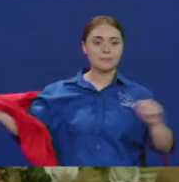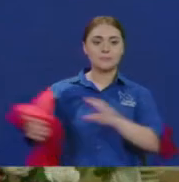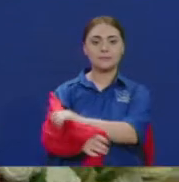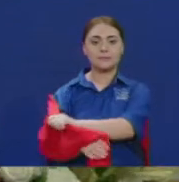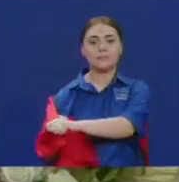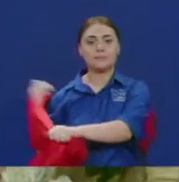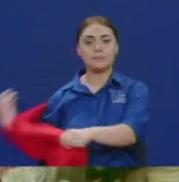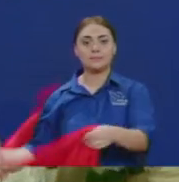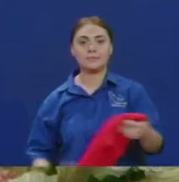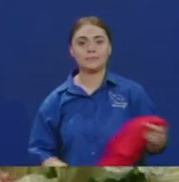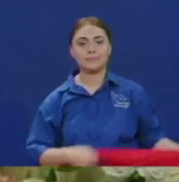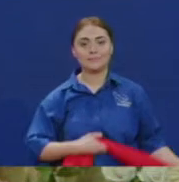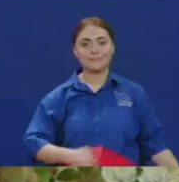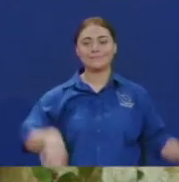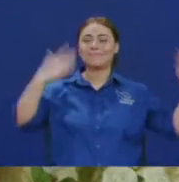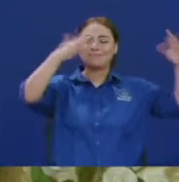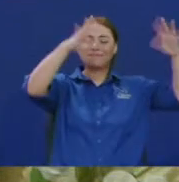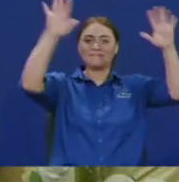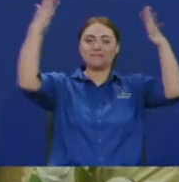palabras malignas.